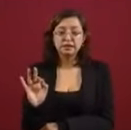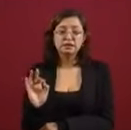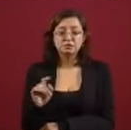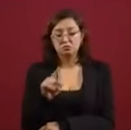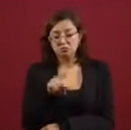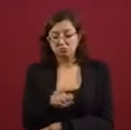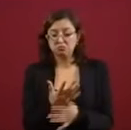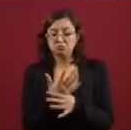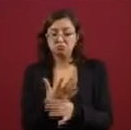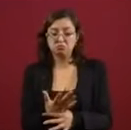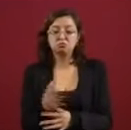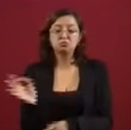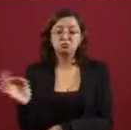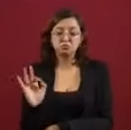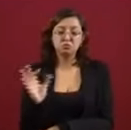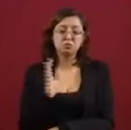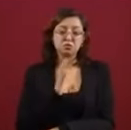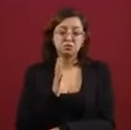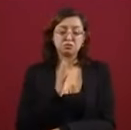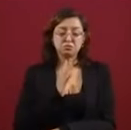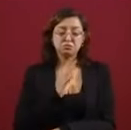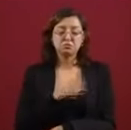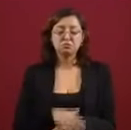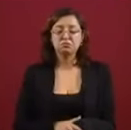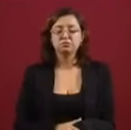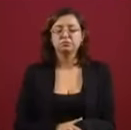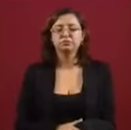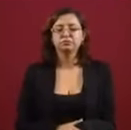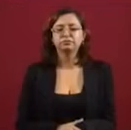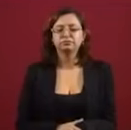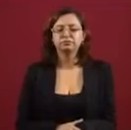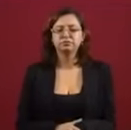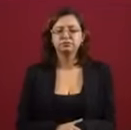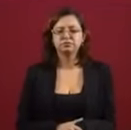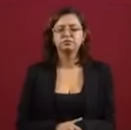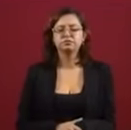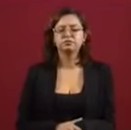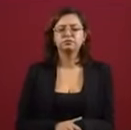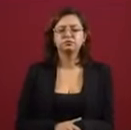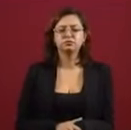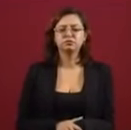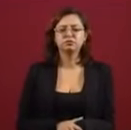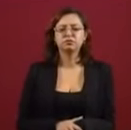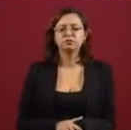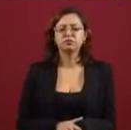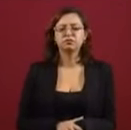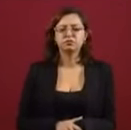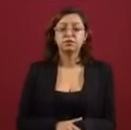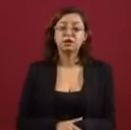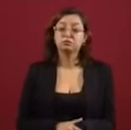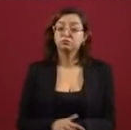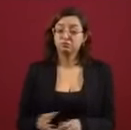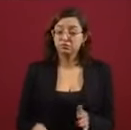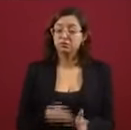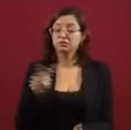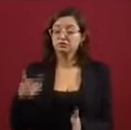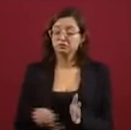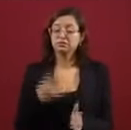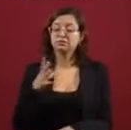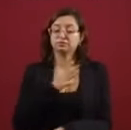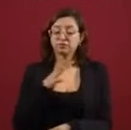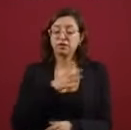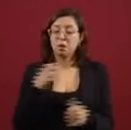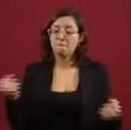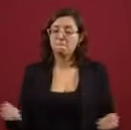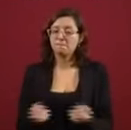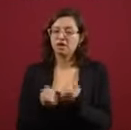menciona consecuentemente si hay enfrentamiento entre